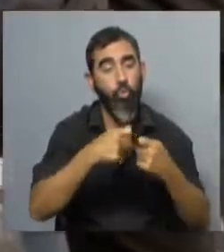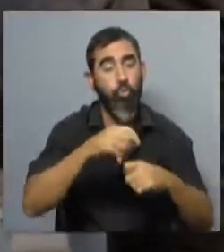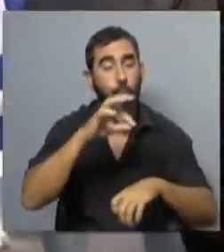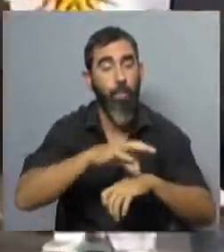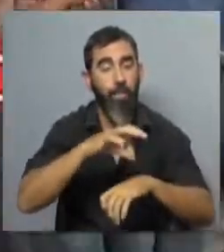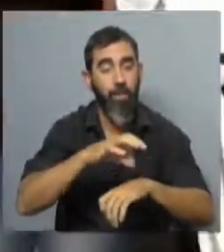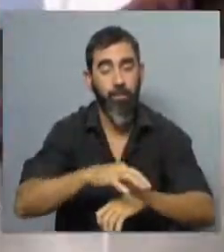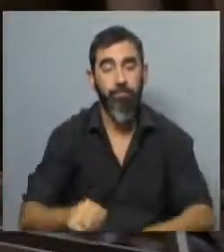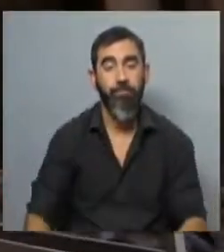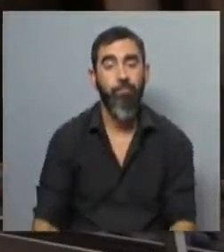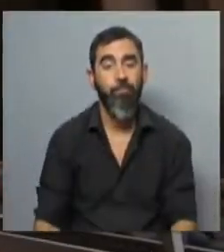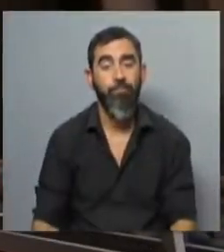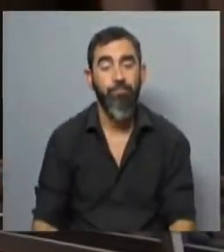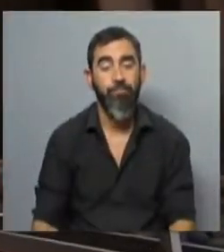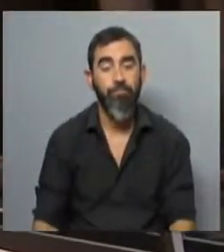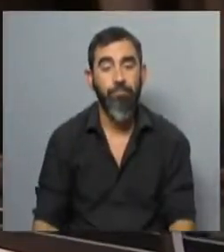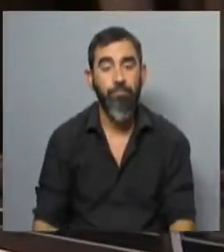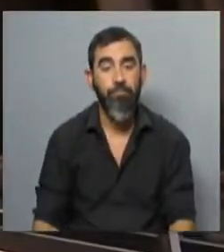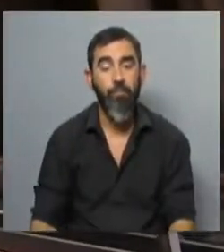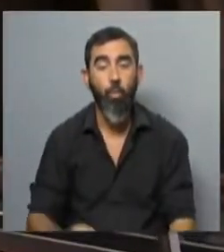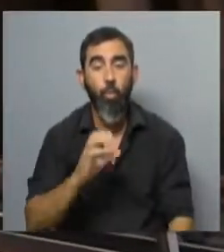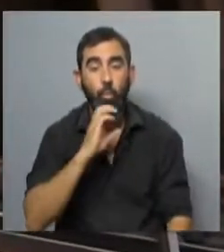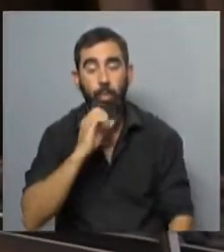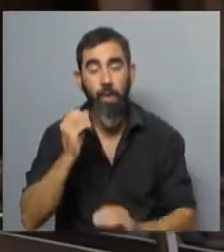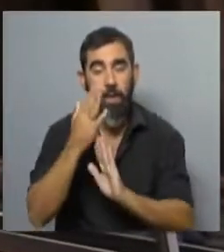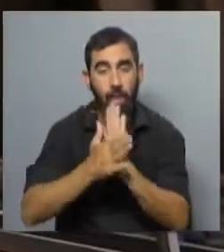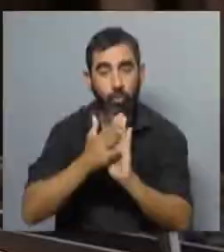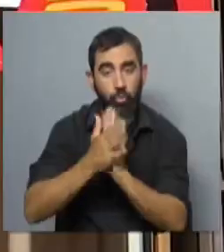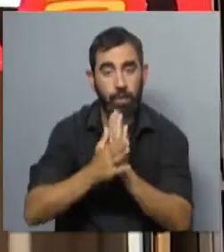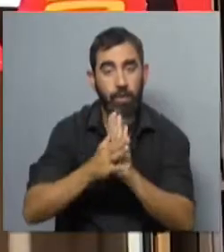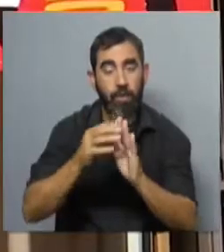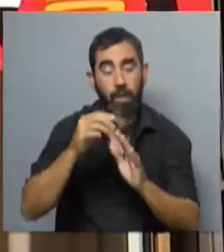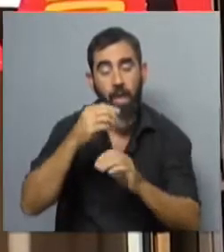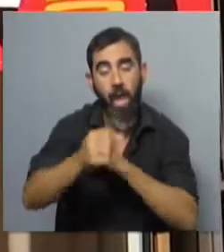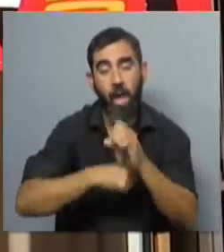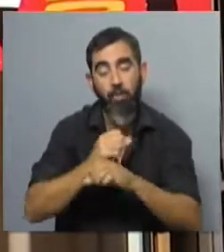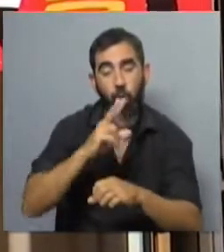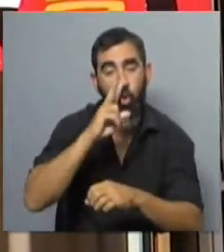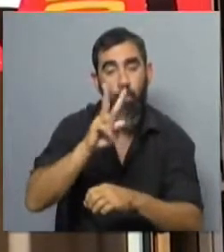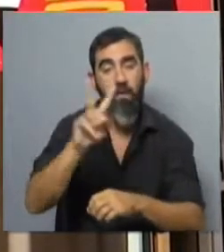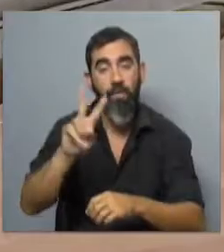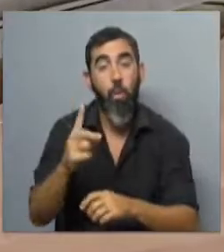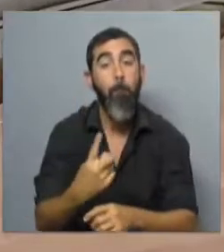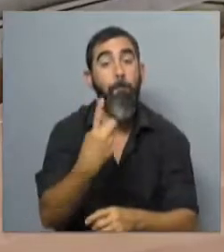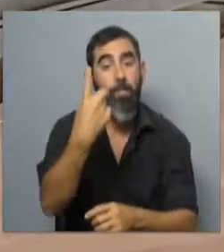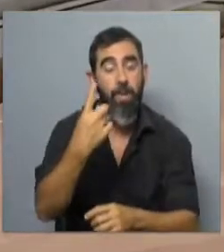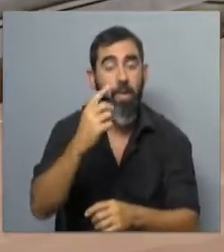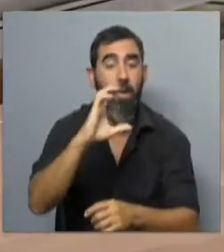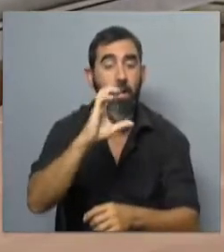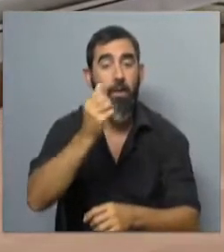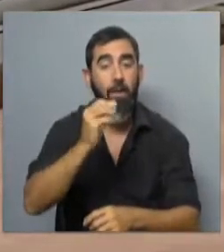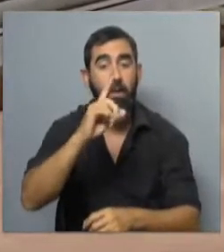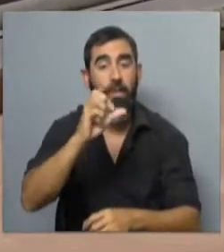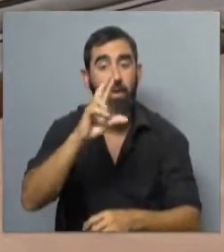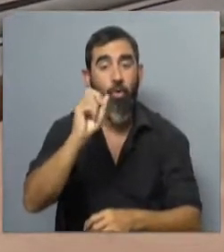mutualistas. La Comedia Nacional presentó la temporada 2022, la primera con Gabriel Calderón